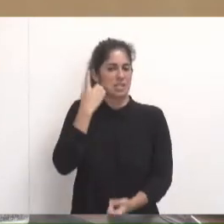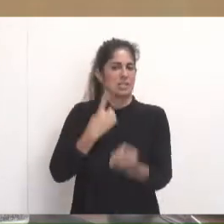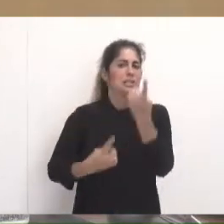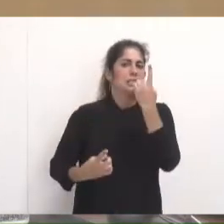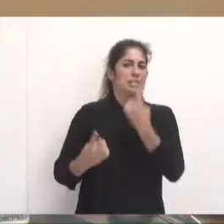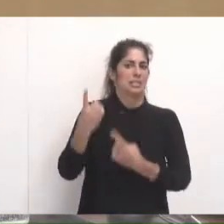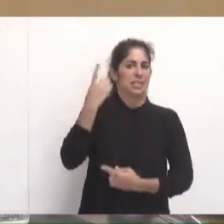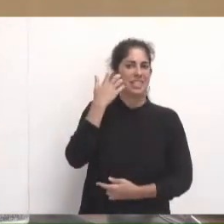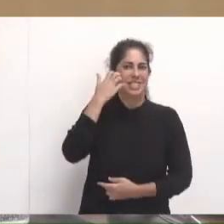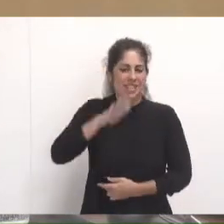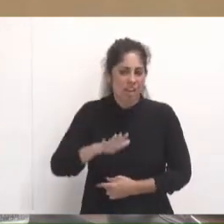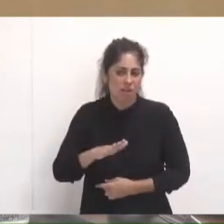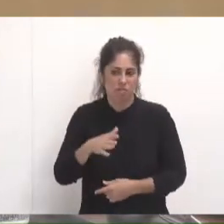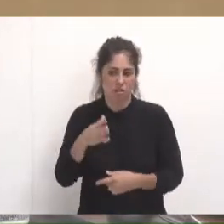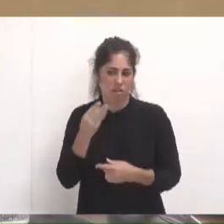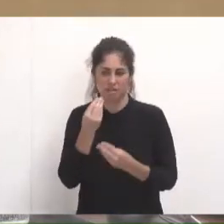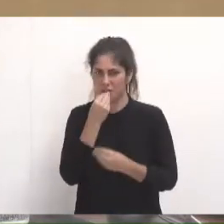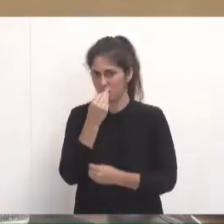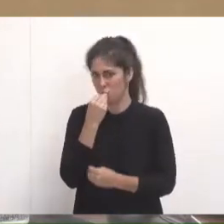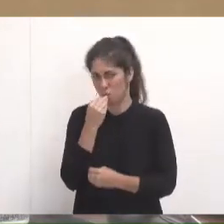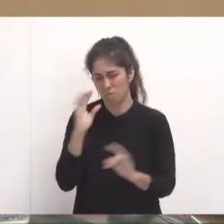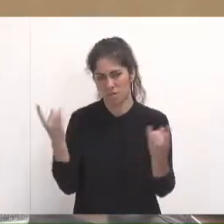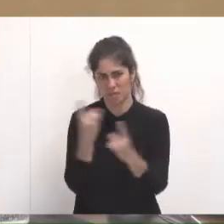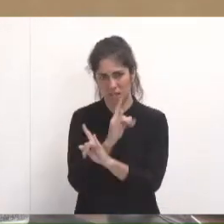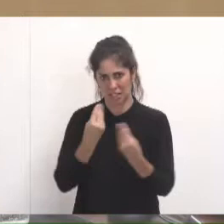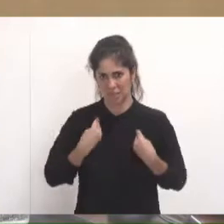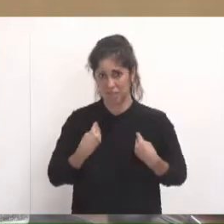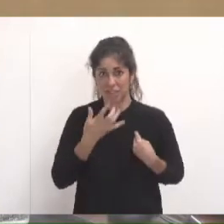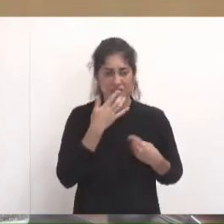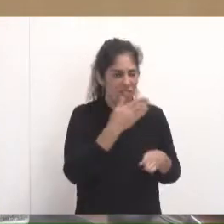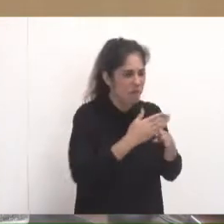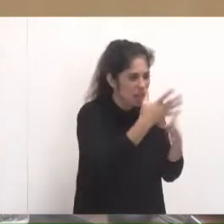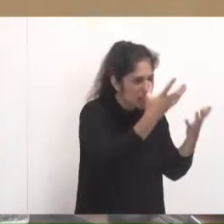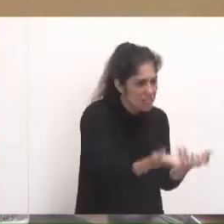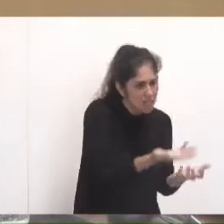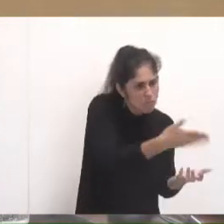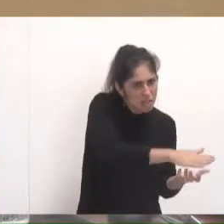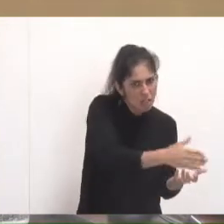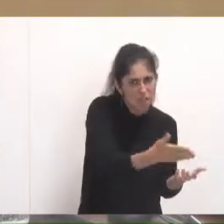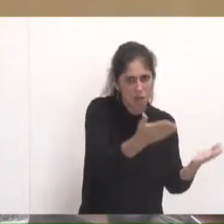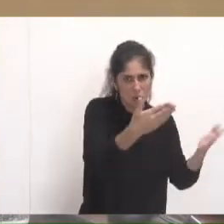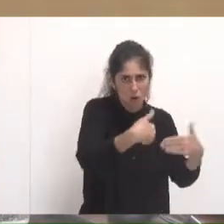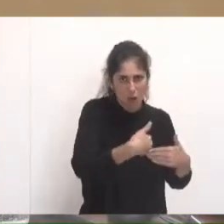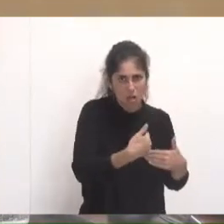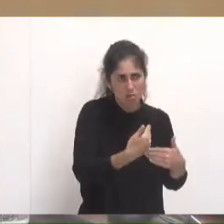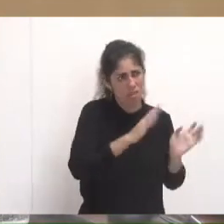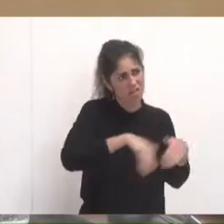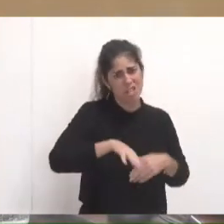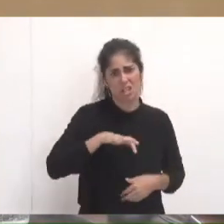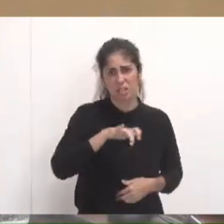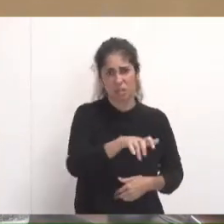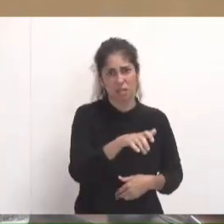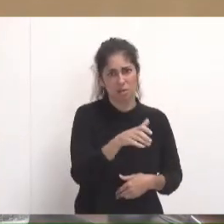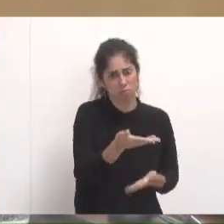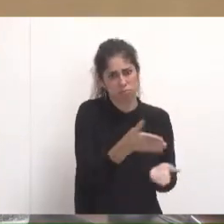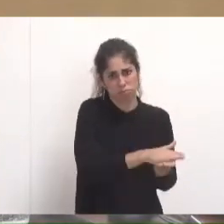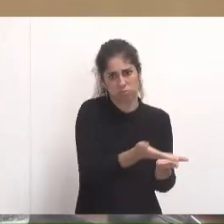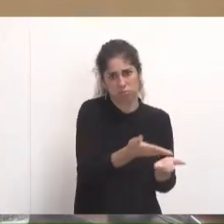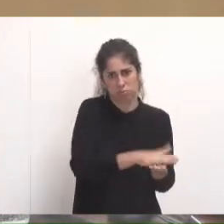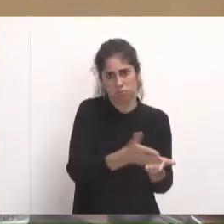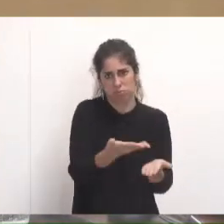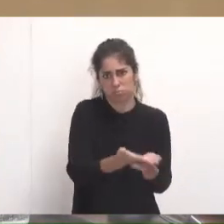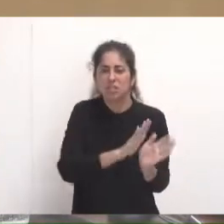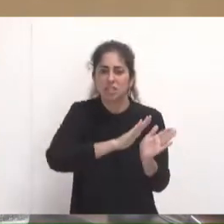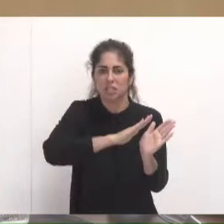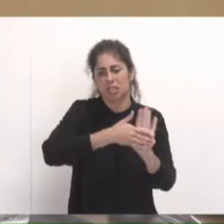ataque a especies vivas. Normalmente, cuando no encuentra madera seca, lo que hace, sinceramente, es que muere. La población va disminuyendo poco